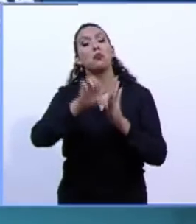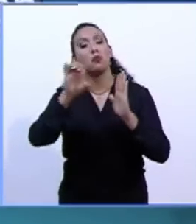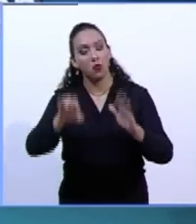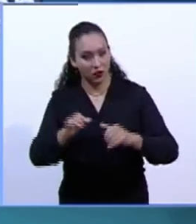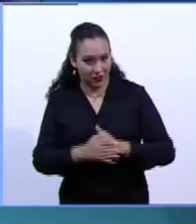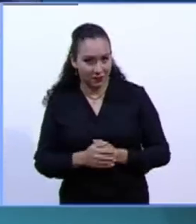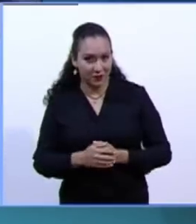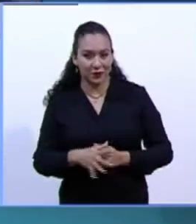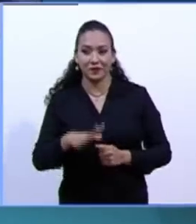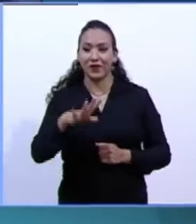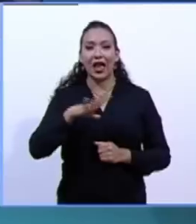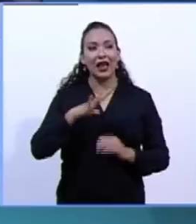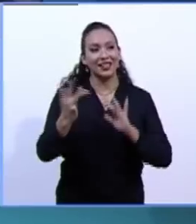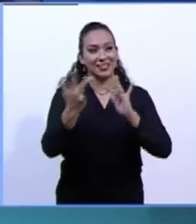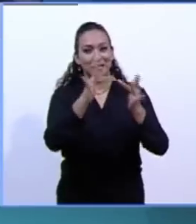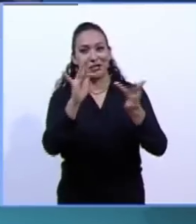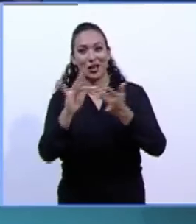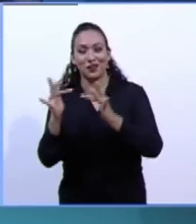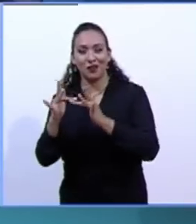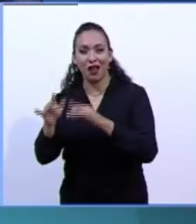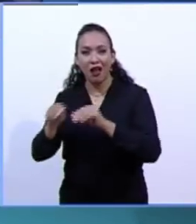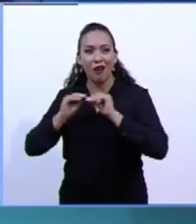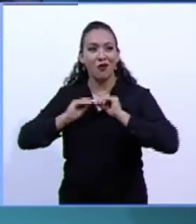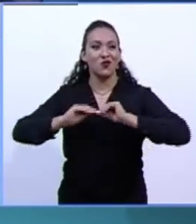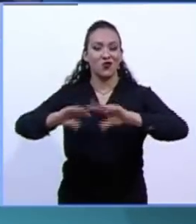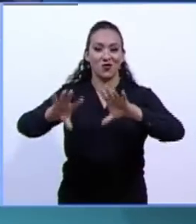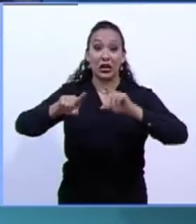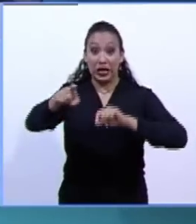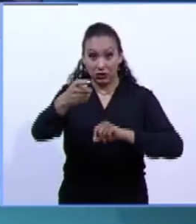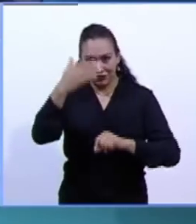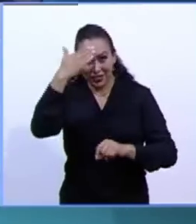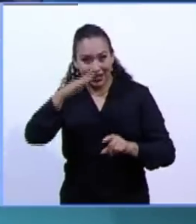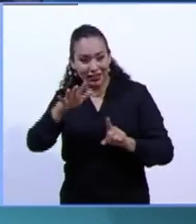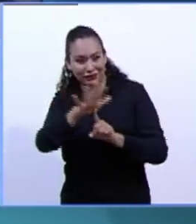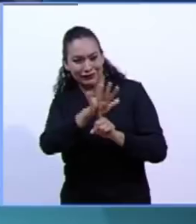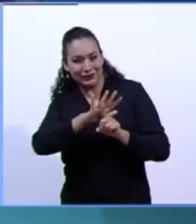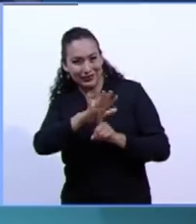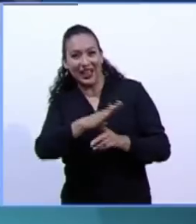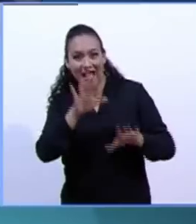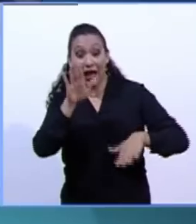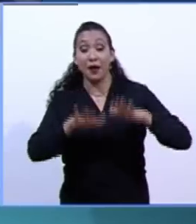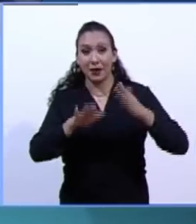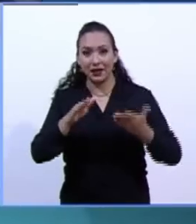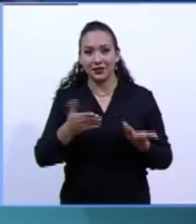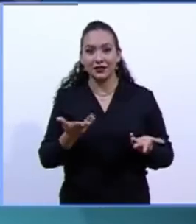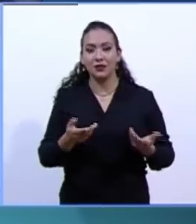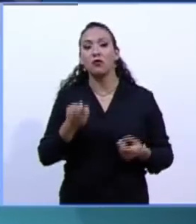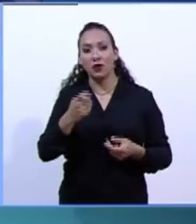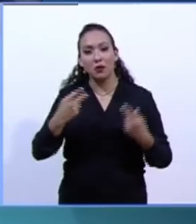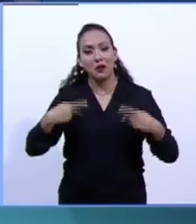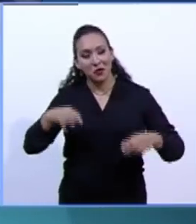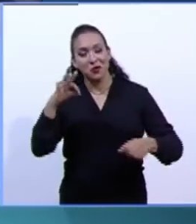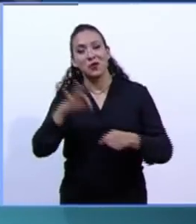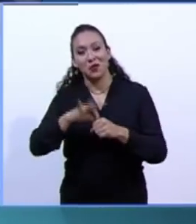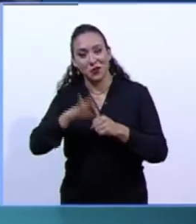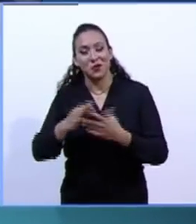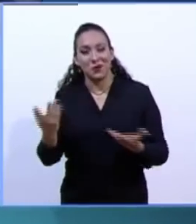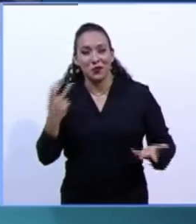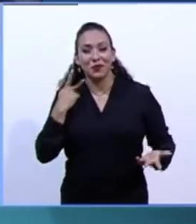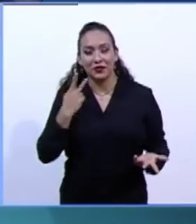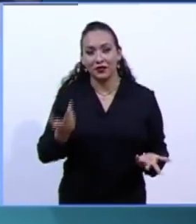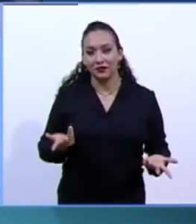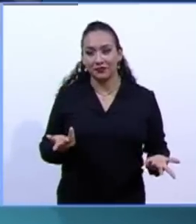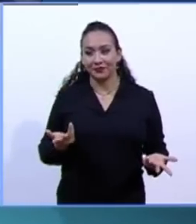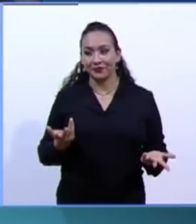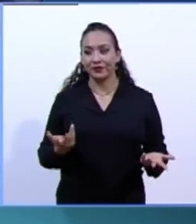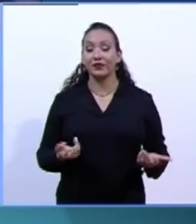la irrupción de las redes sociales, que ha tenido una influencia muy importante en las elecciones, llegando incluso